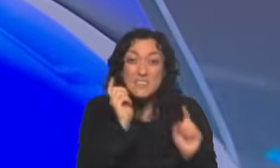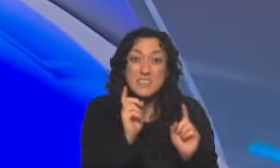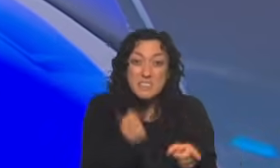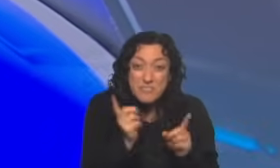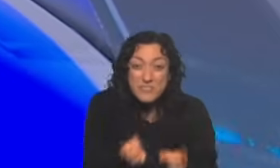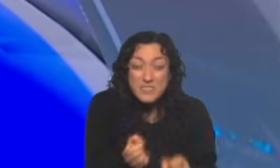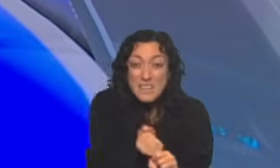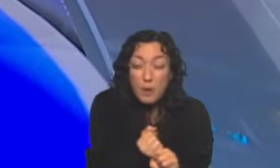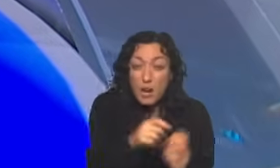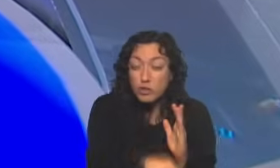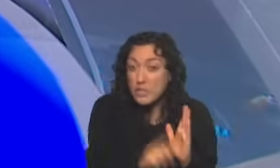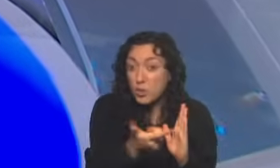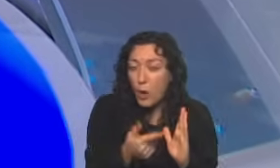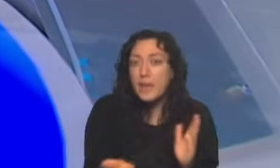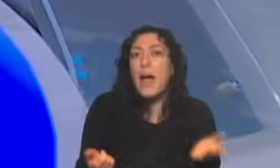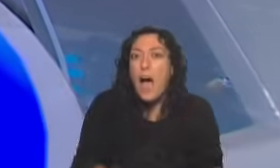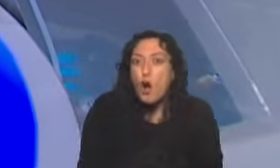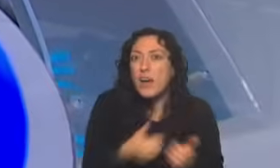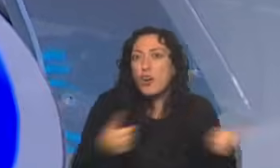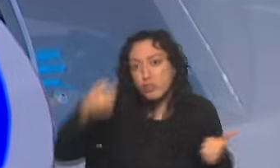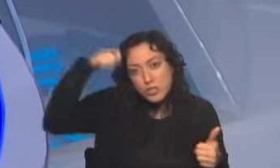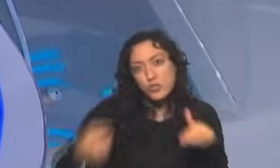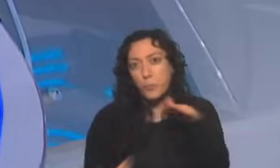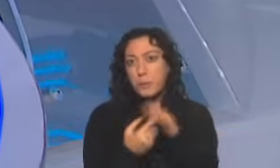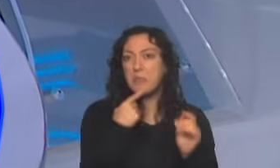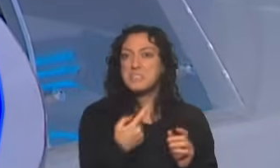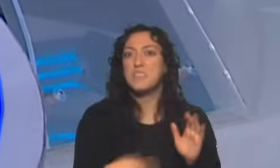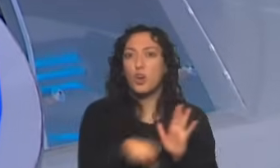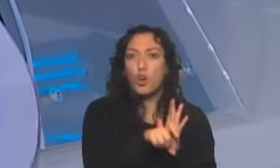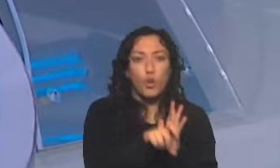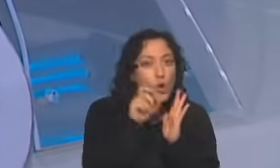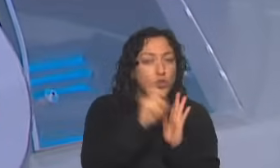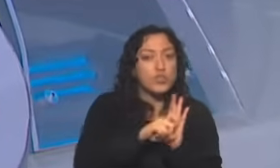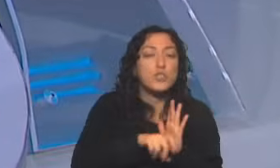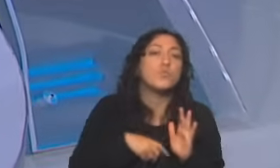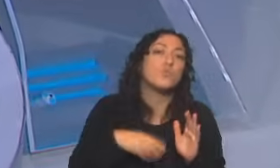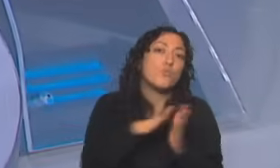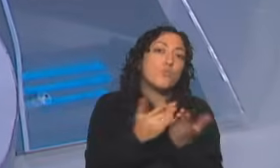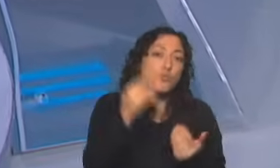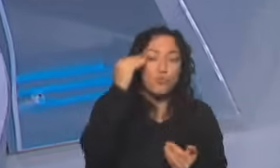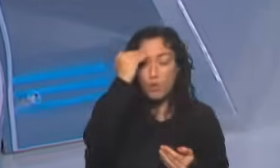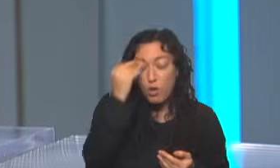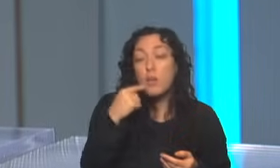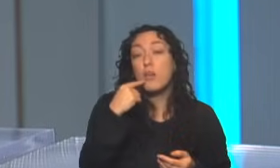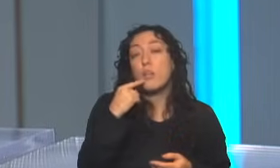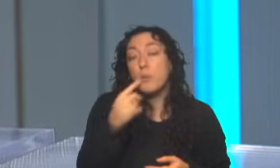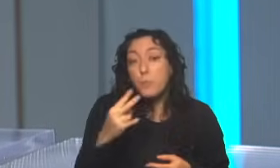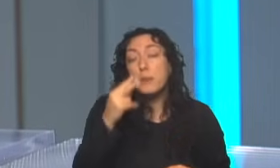Suprema en 2017 dice que es inconstitucional. Igual sigue operando y se publica recién en el 2021 en la Gaceta Oficial